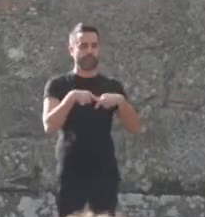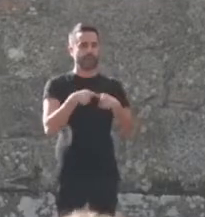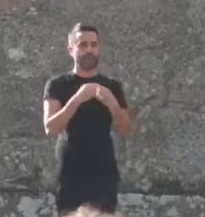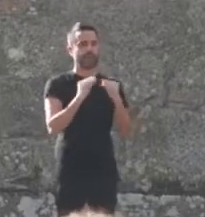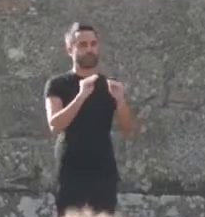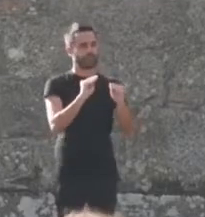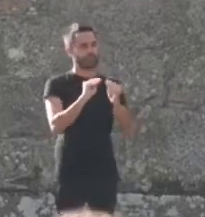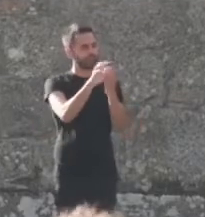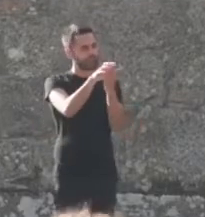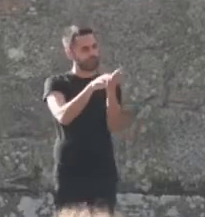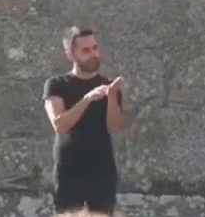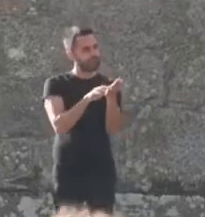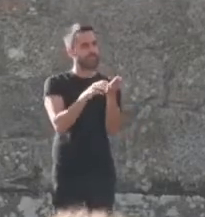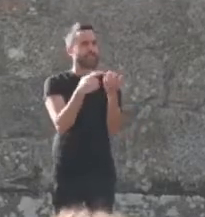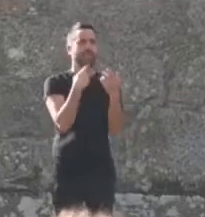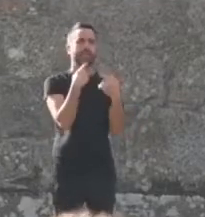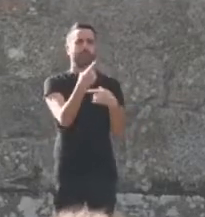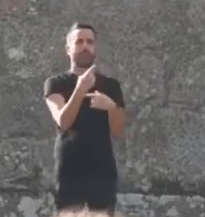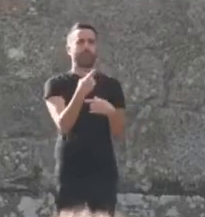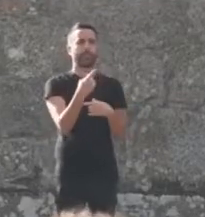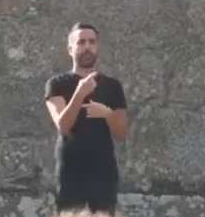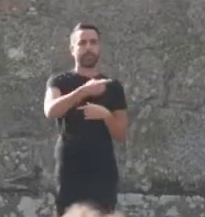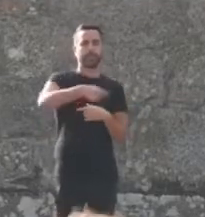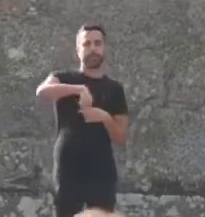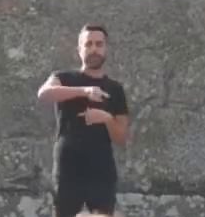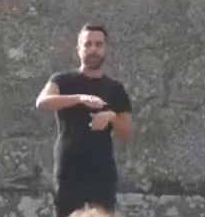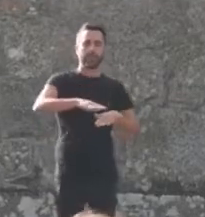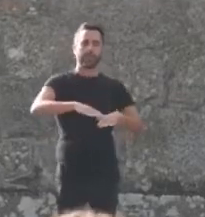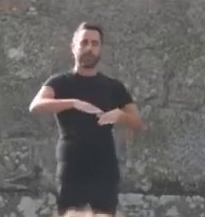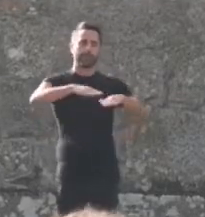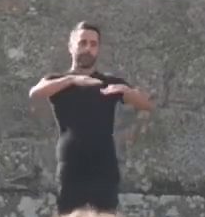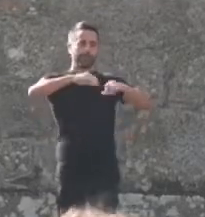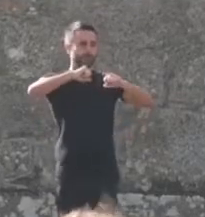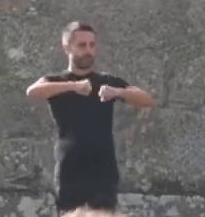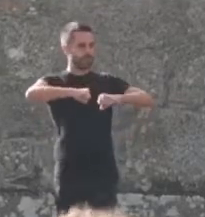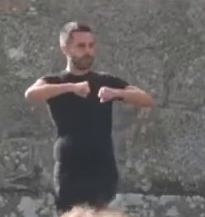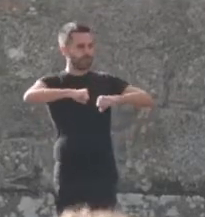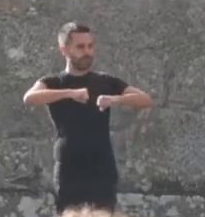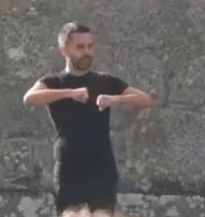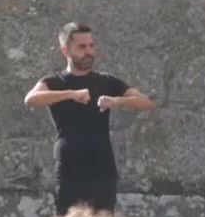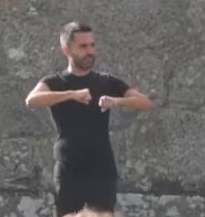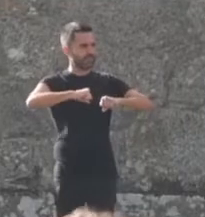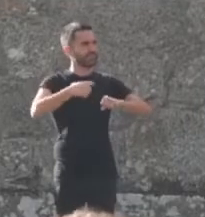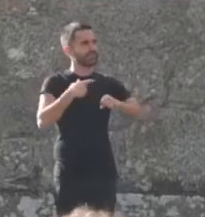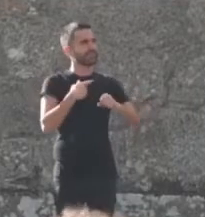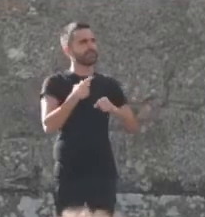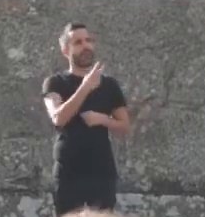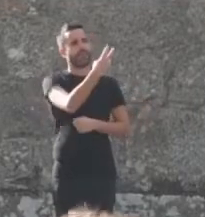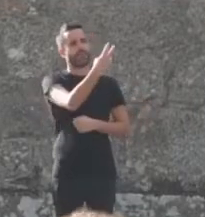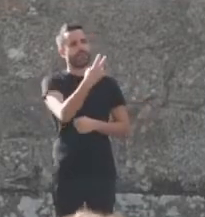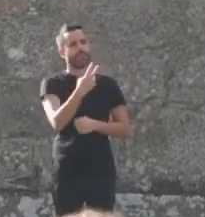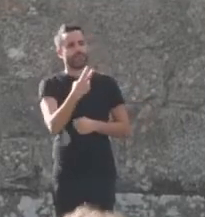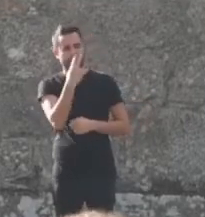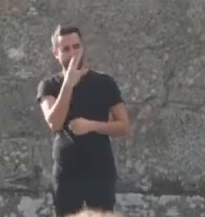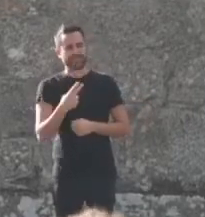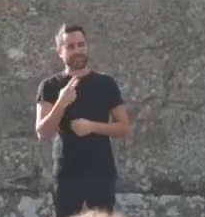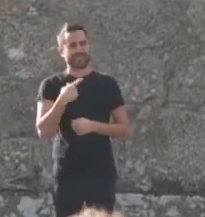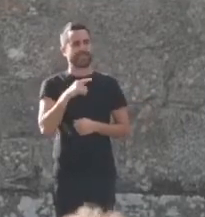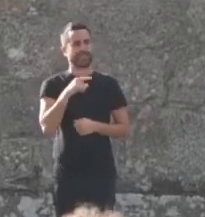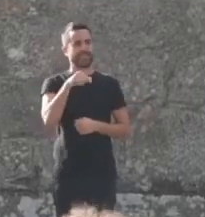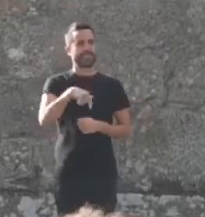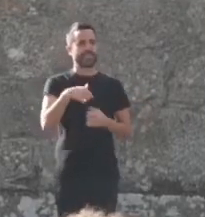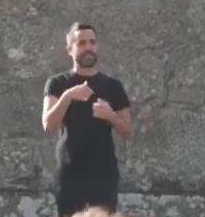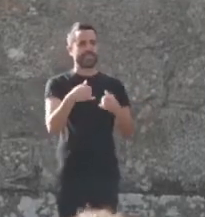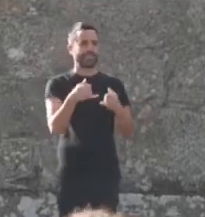José Mexuto: cando se sades maiores e fagades unha visita a esta illa,